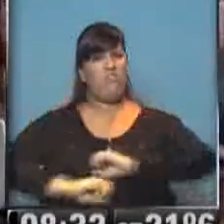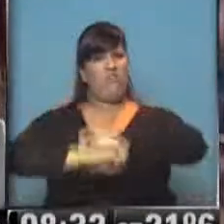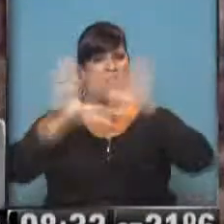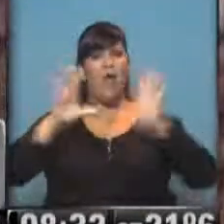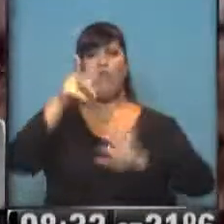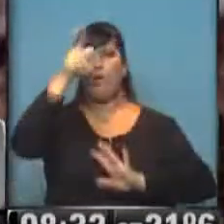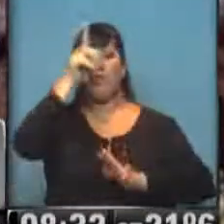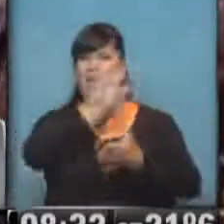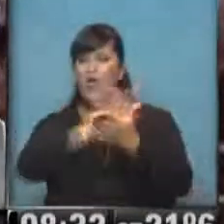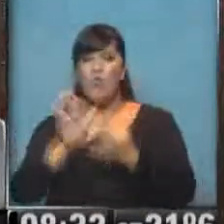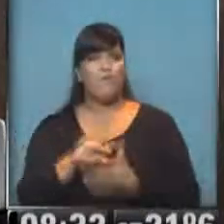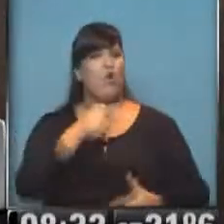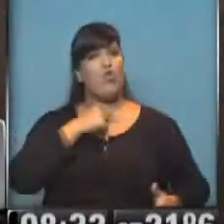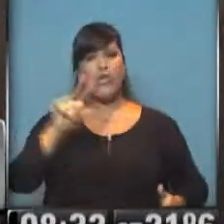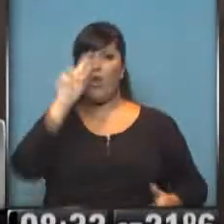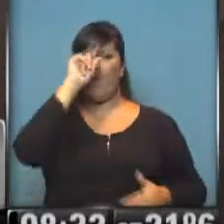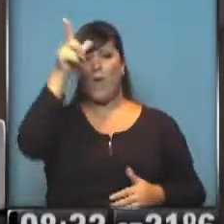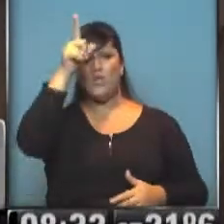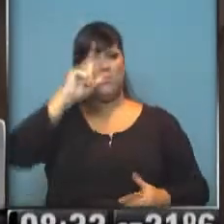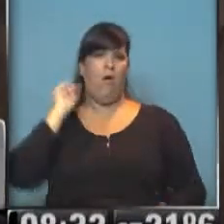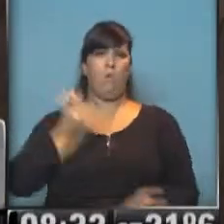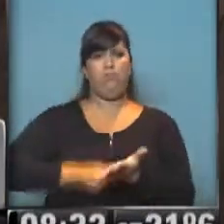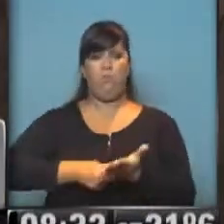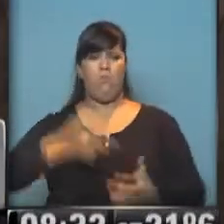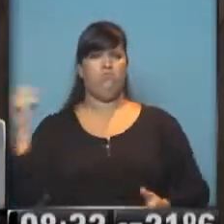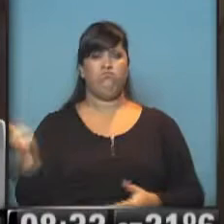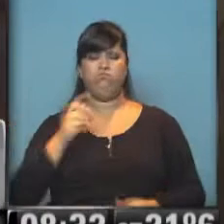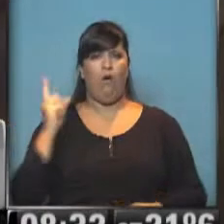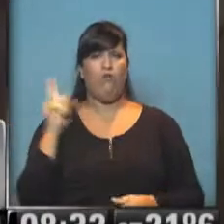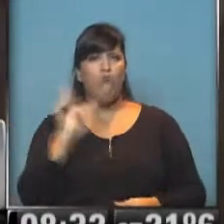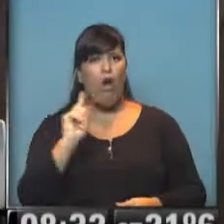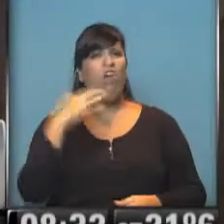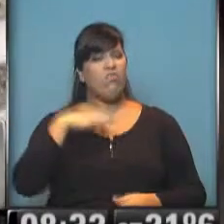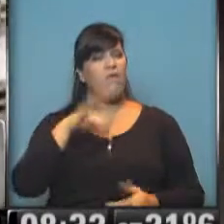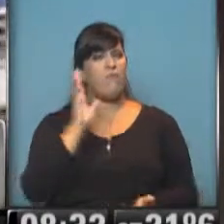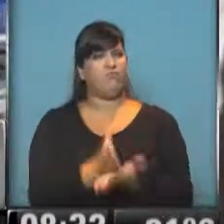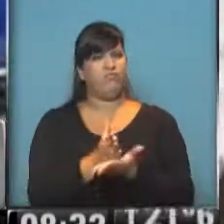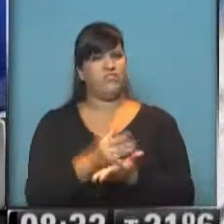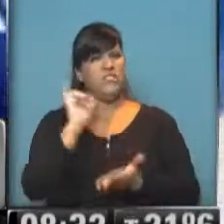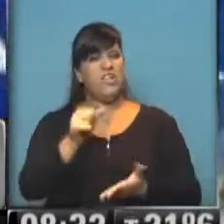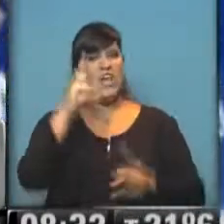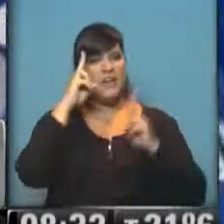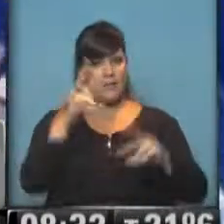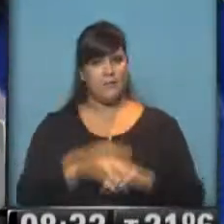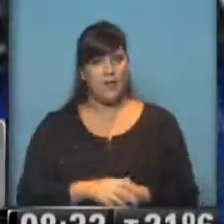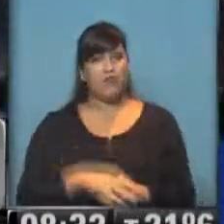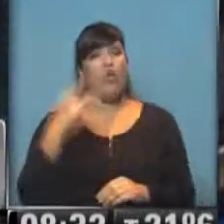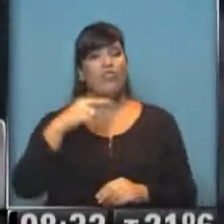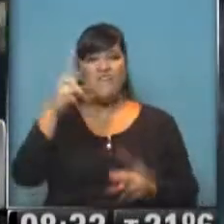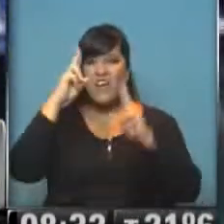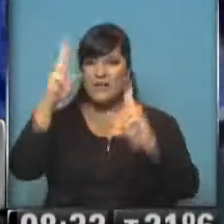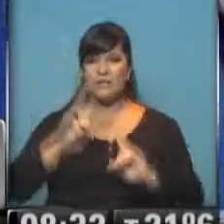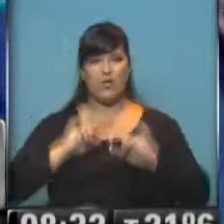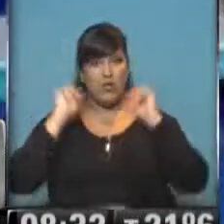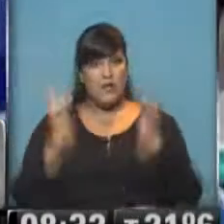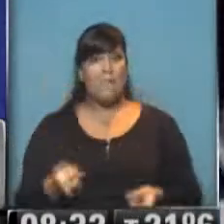policías, yo no quiero una policía autoritaria, quiero una policía con autoridad, que respete, que se haga respetar.